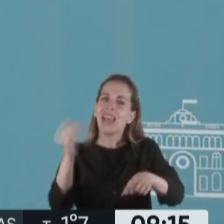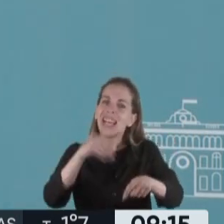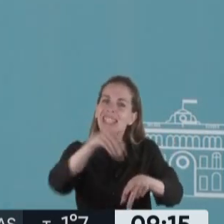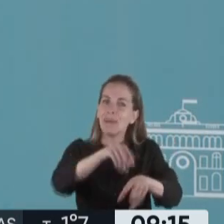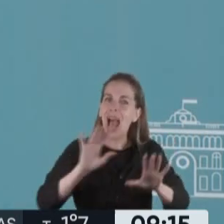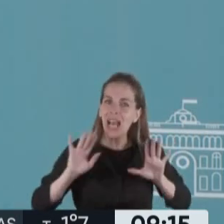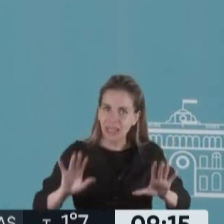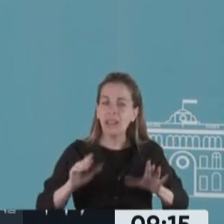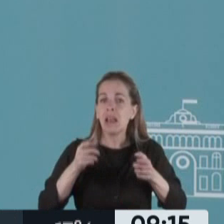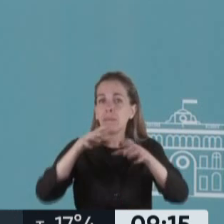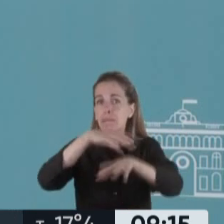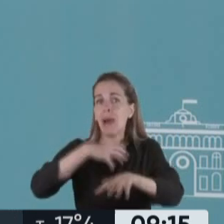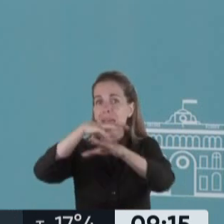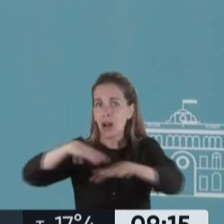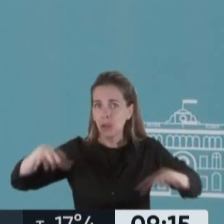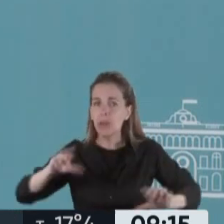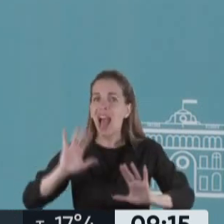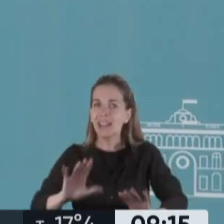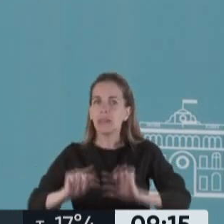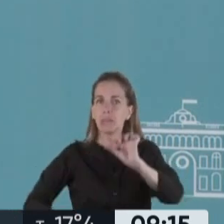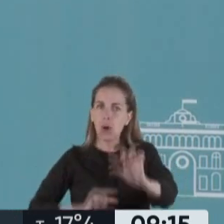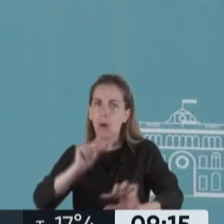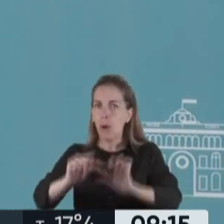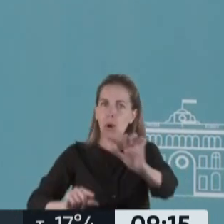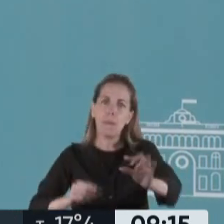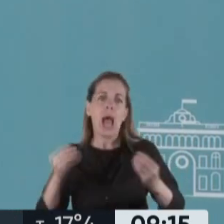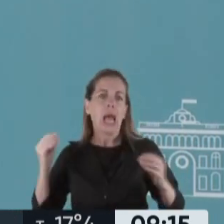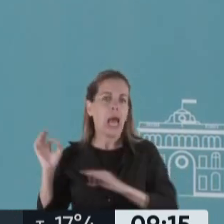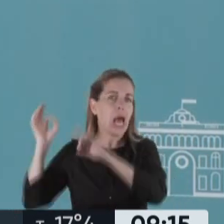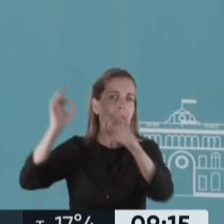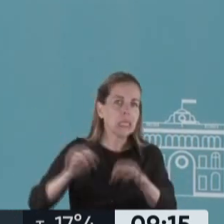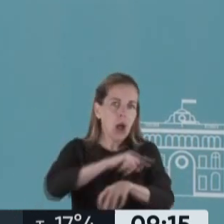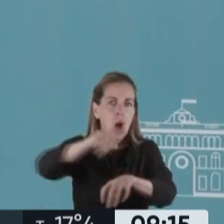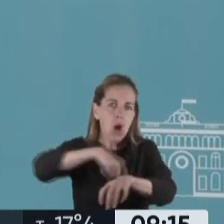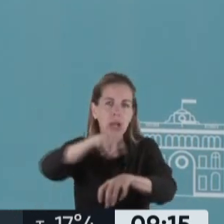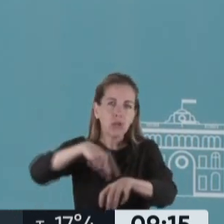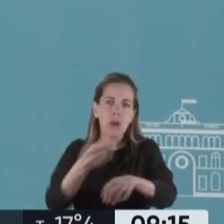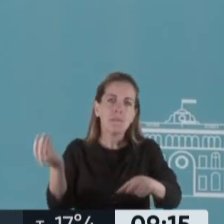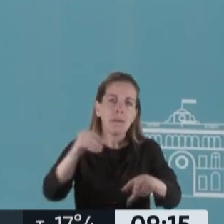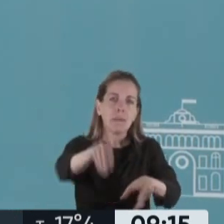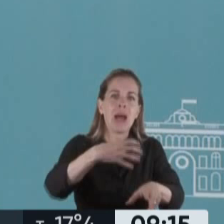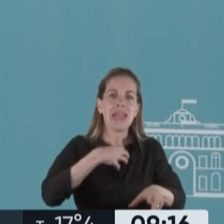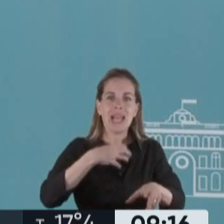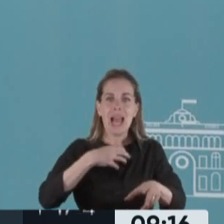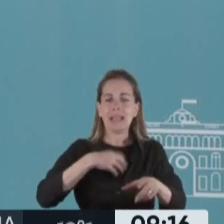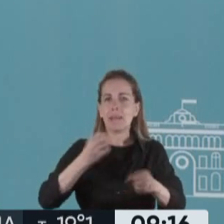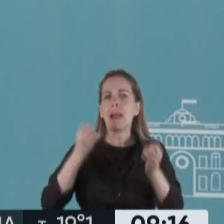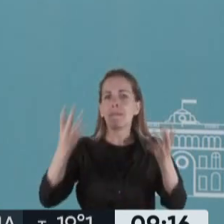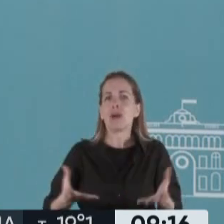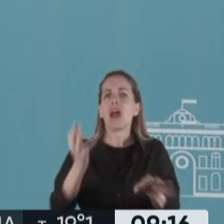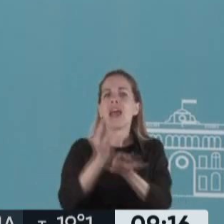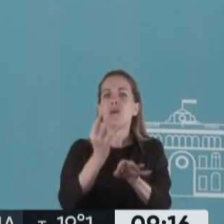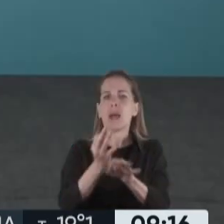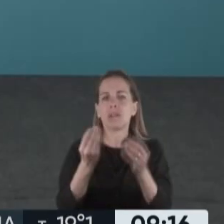a tener y que vamos yendo hacia lo que todos deseamos, que es la mayor cantidad de horas de clase posible para todos, para la mejor educación